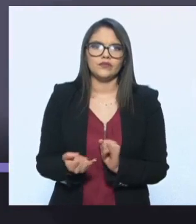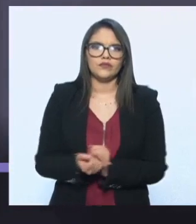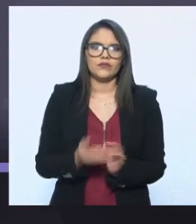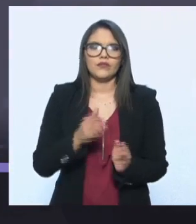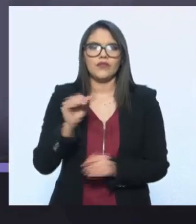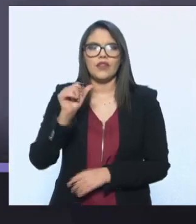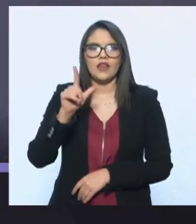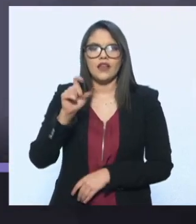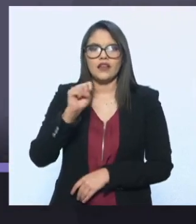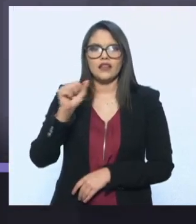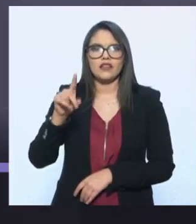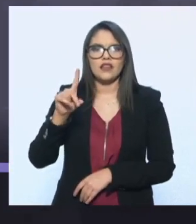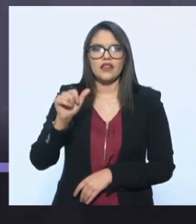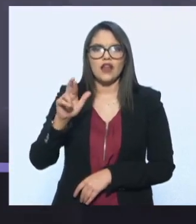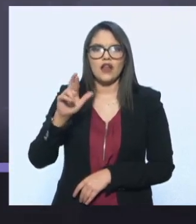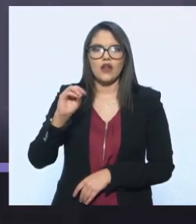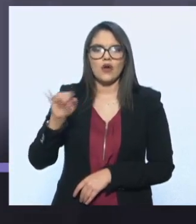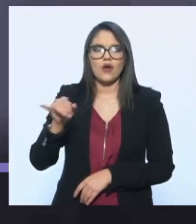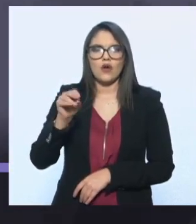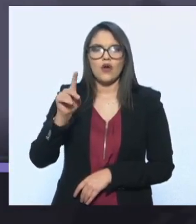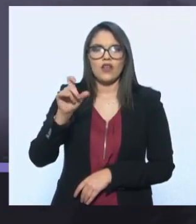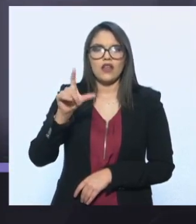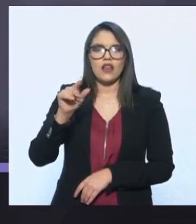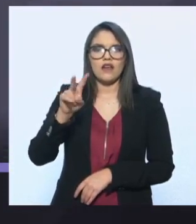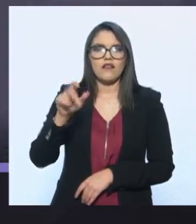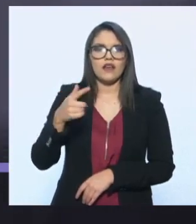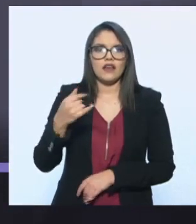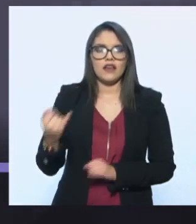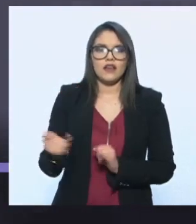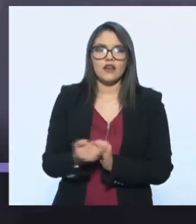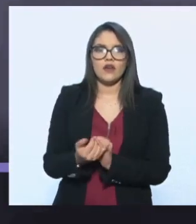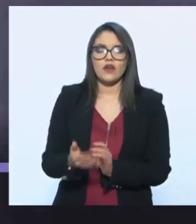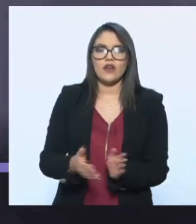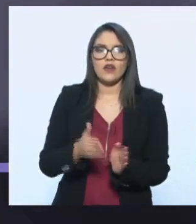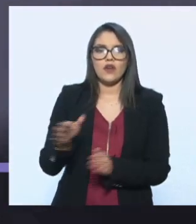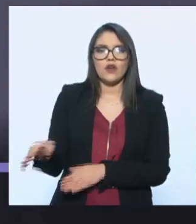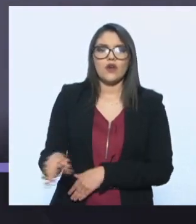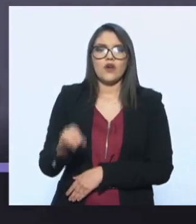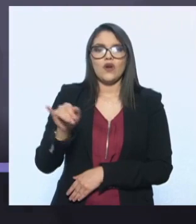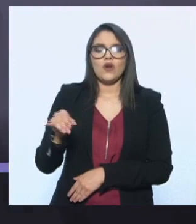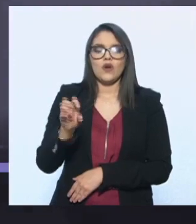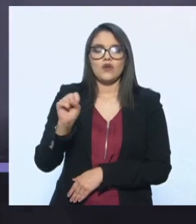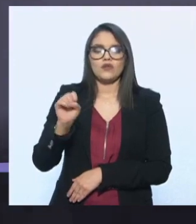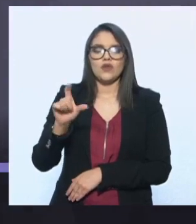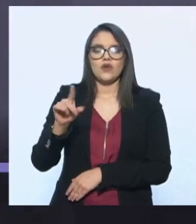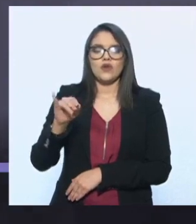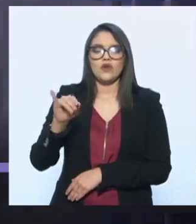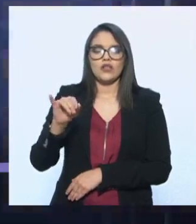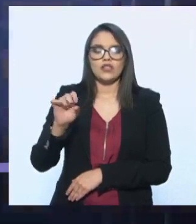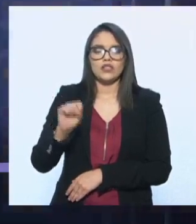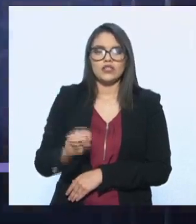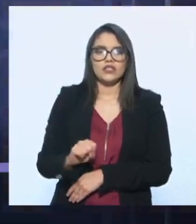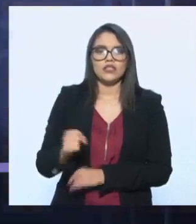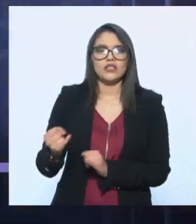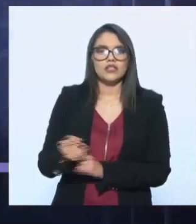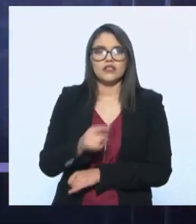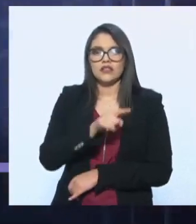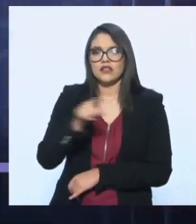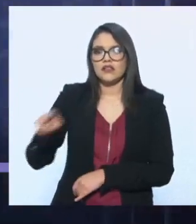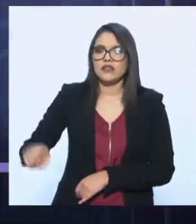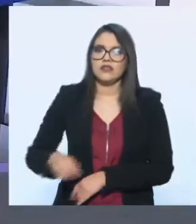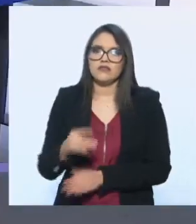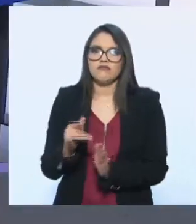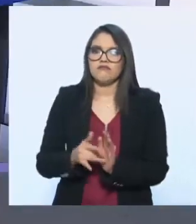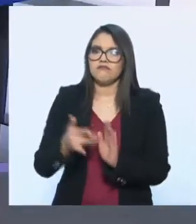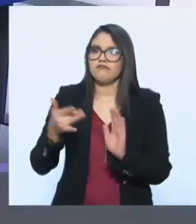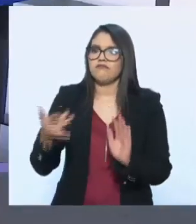la Vega. Qué bárbara mujer también. Por supuesto, José Luis Rodríguez Díaz de León, que sin ellos pues no tendríamos también ley Olimpia en la Ciudad de México. Así es,